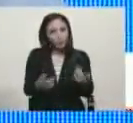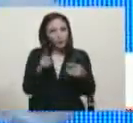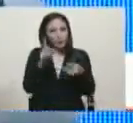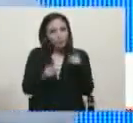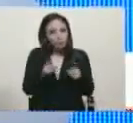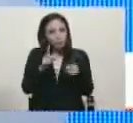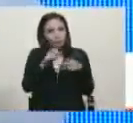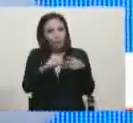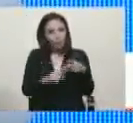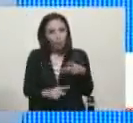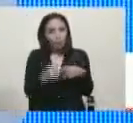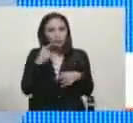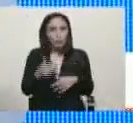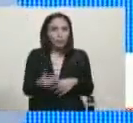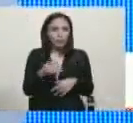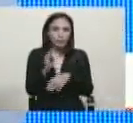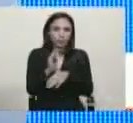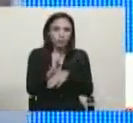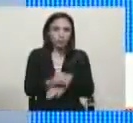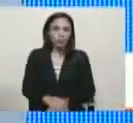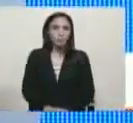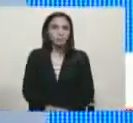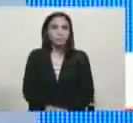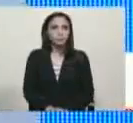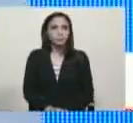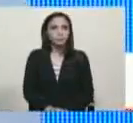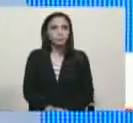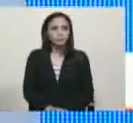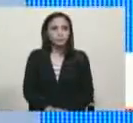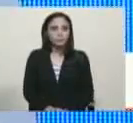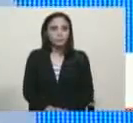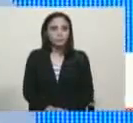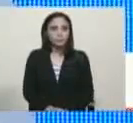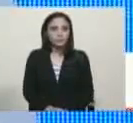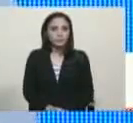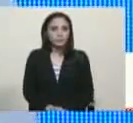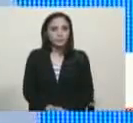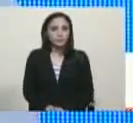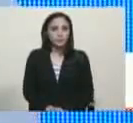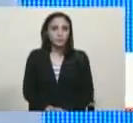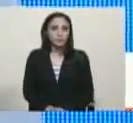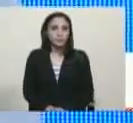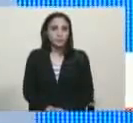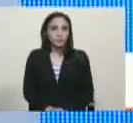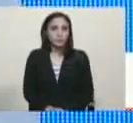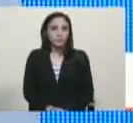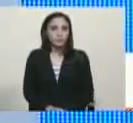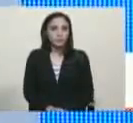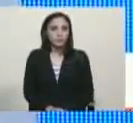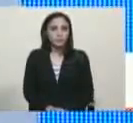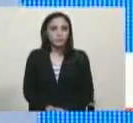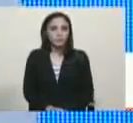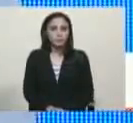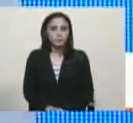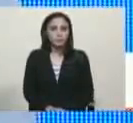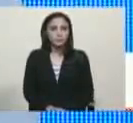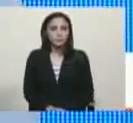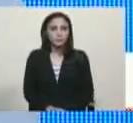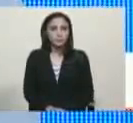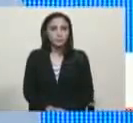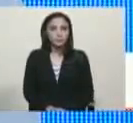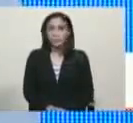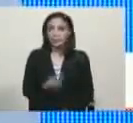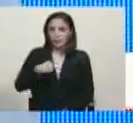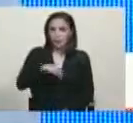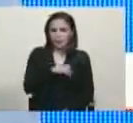el que no cuida lo que tiene, a pedir se queda. No, nosotros no nos vamos a quedar nunca a pedir. Nunca vamos a ser mendigos de